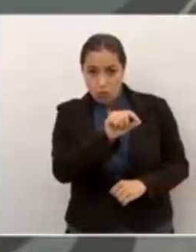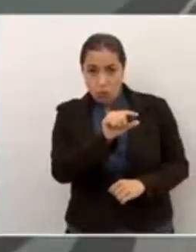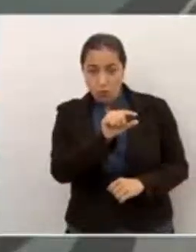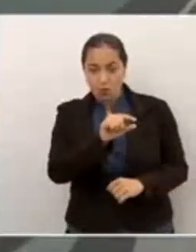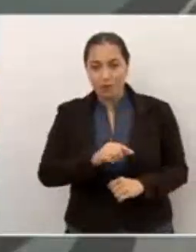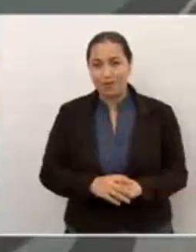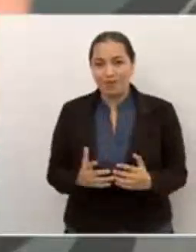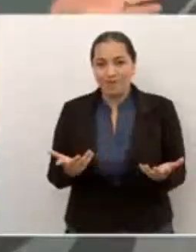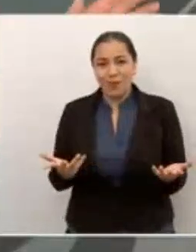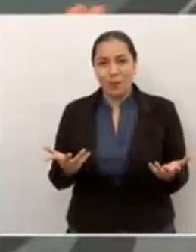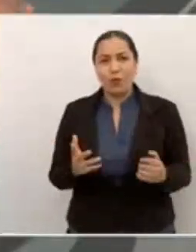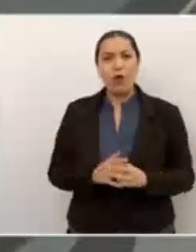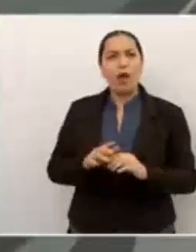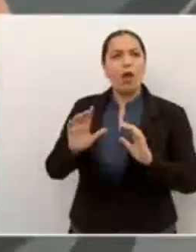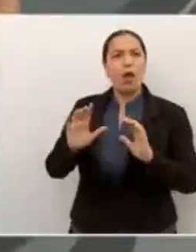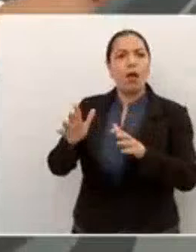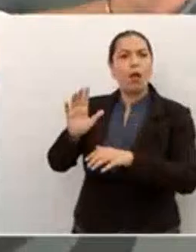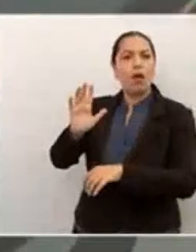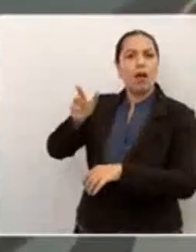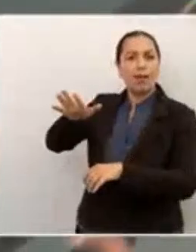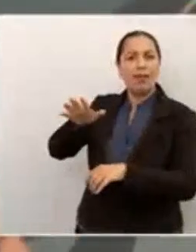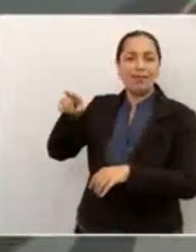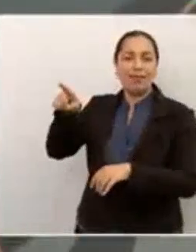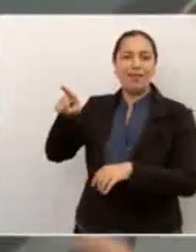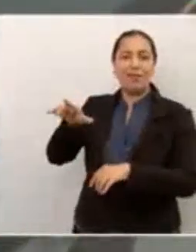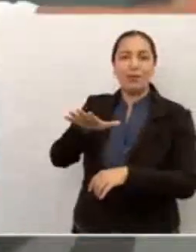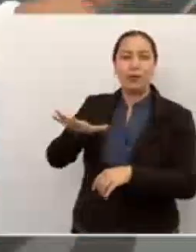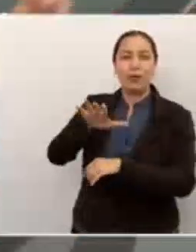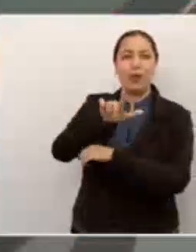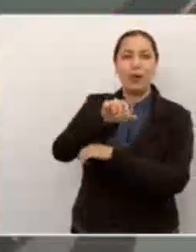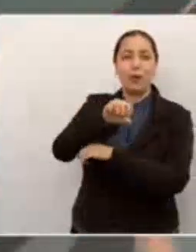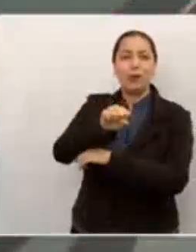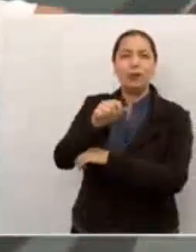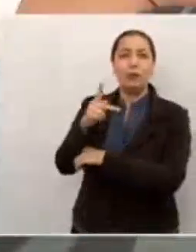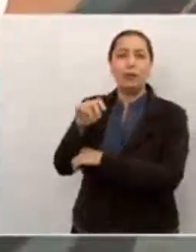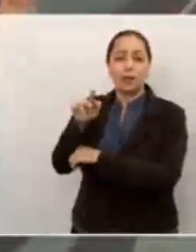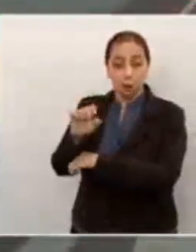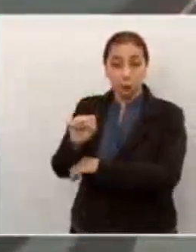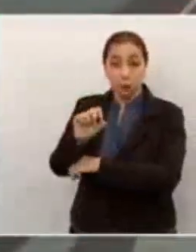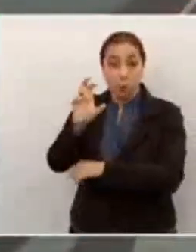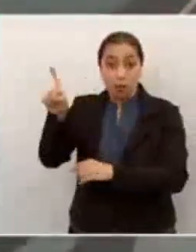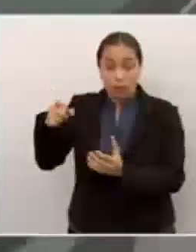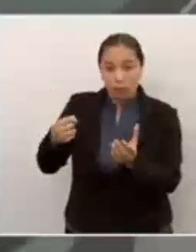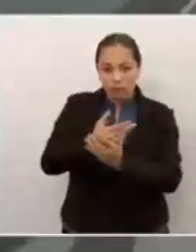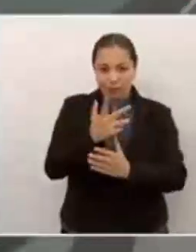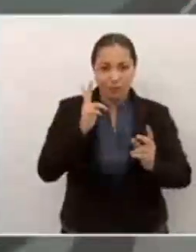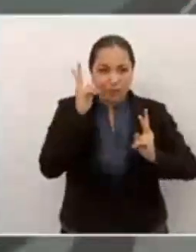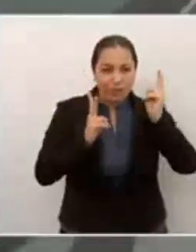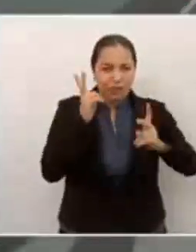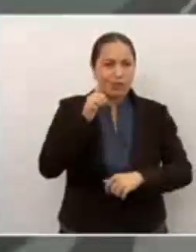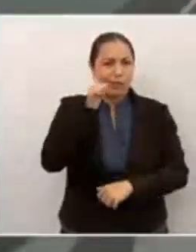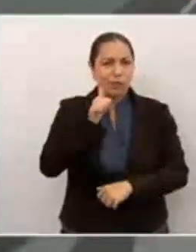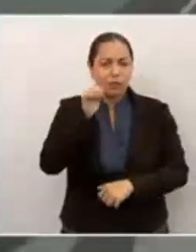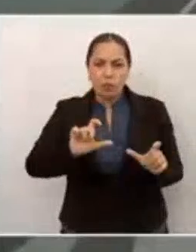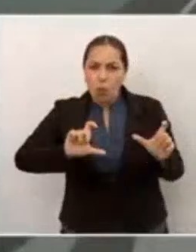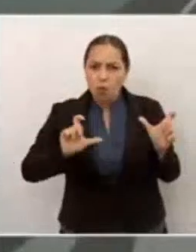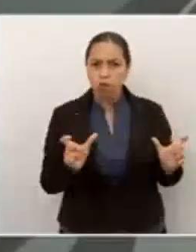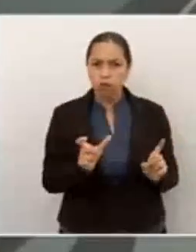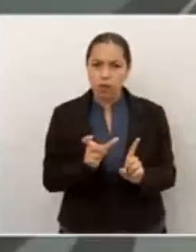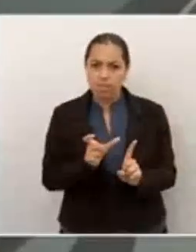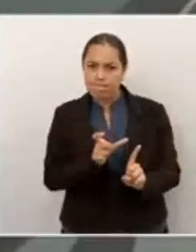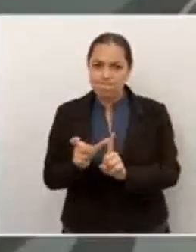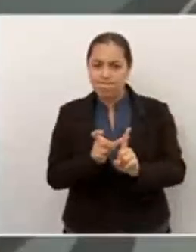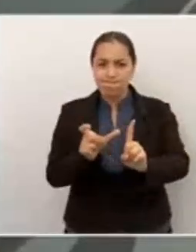No salían de Los Pinos, y si salían, rodeados de guaruras, del Estado Mayor